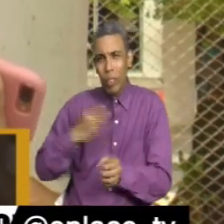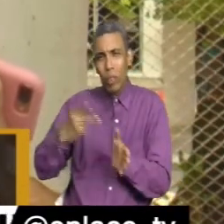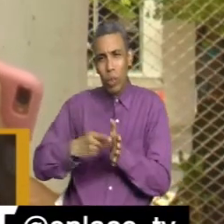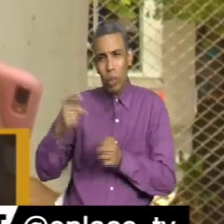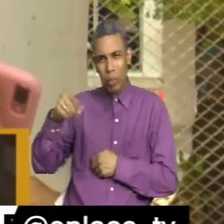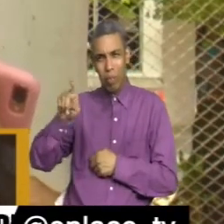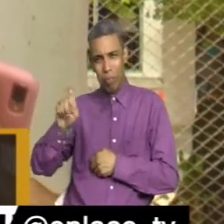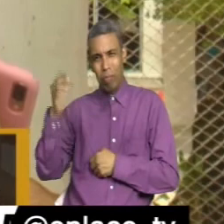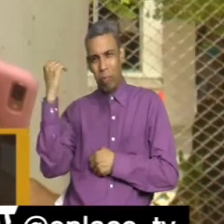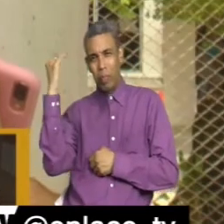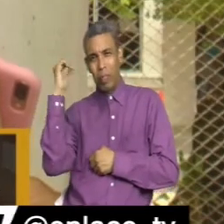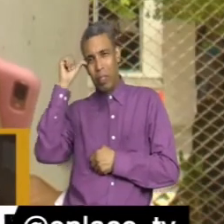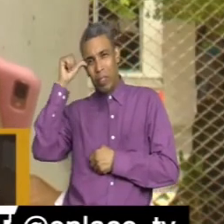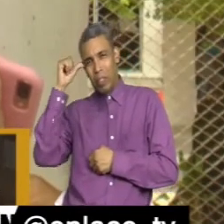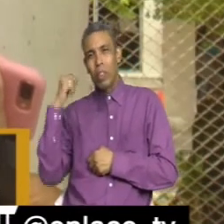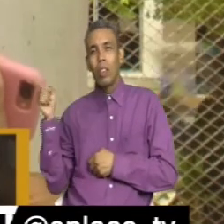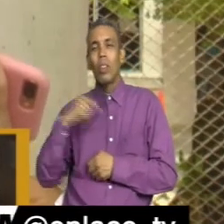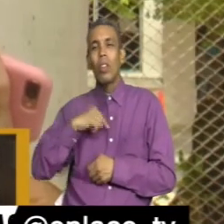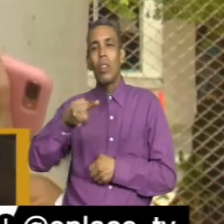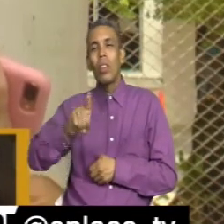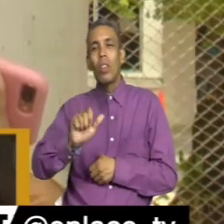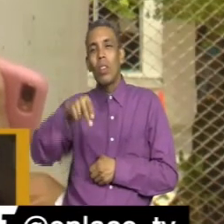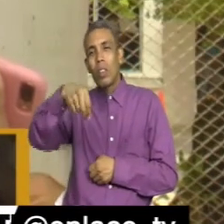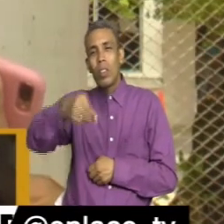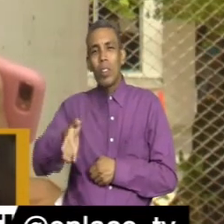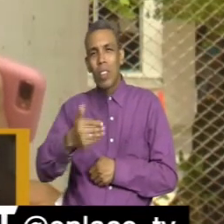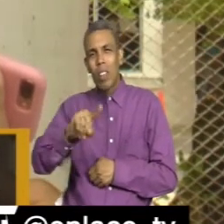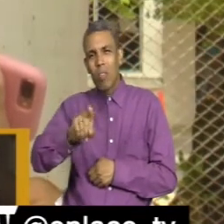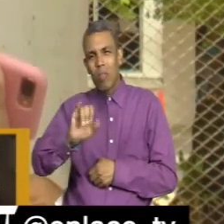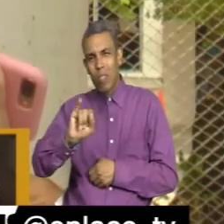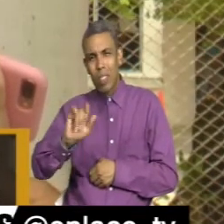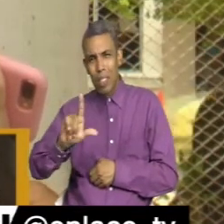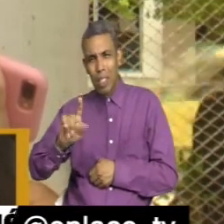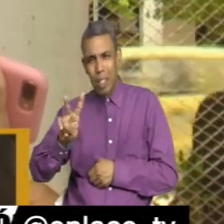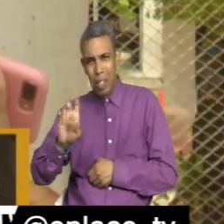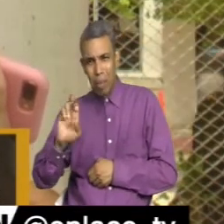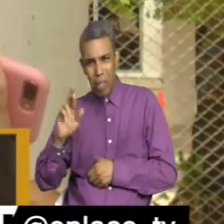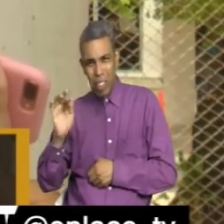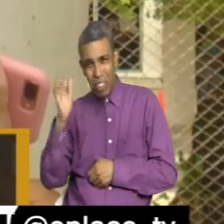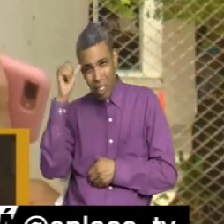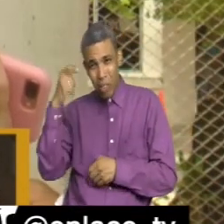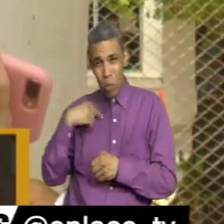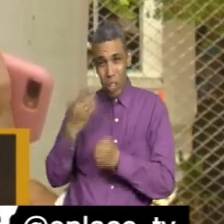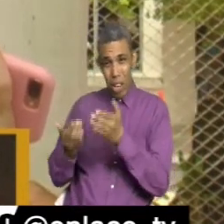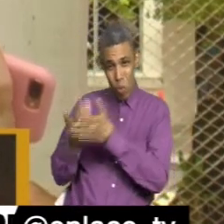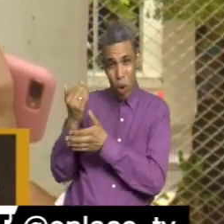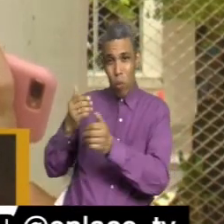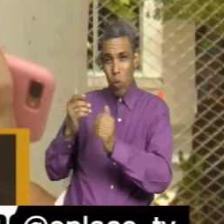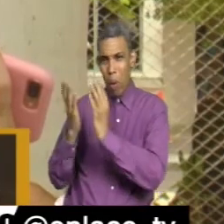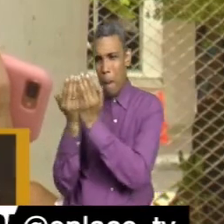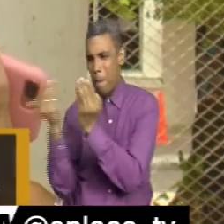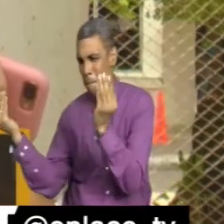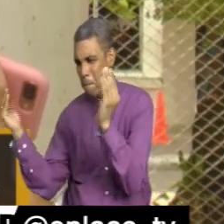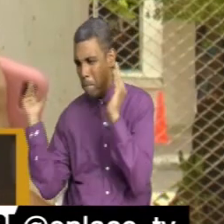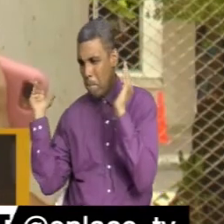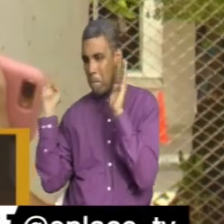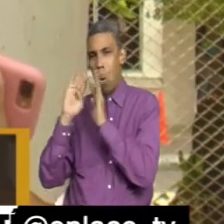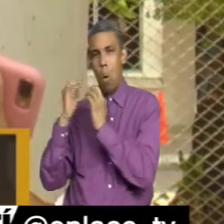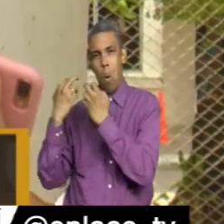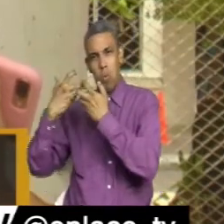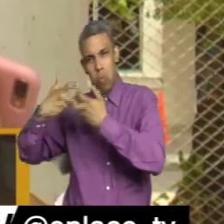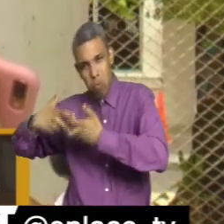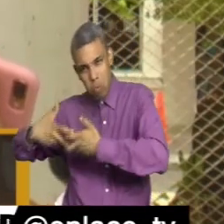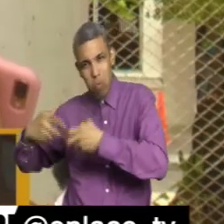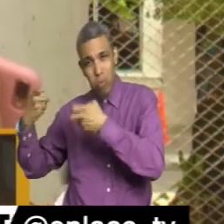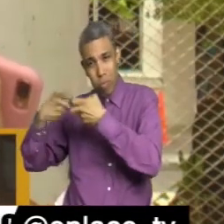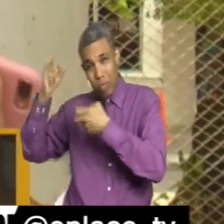cuando inauguramos la subestación San Silvestre, inversiones de 300 mil millones de pesos en el Magdalena Medio, de esos 200 mil particularmente en